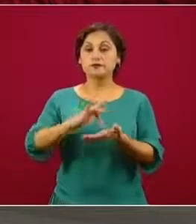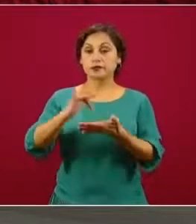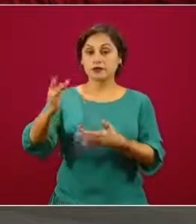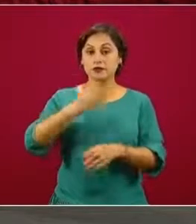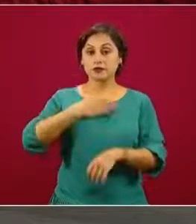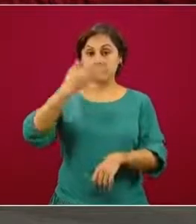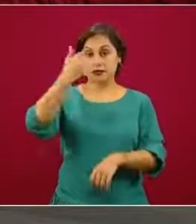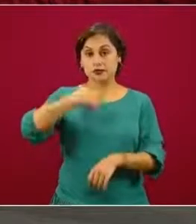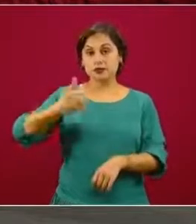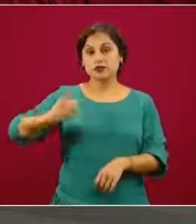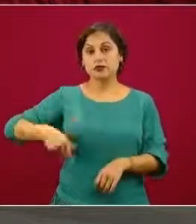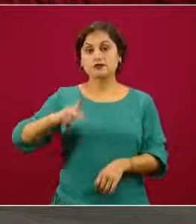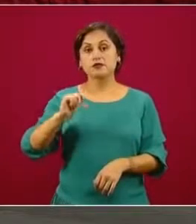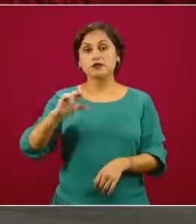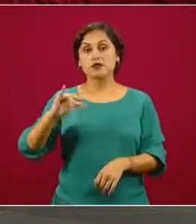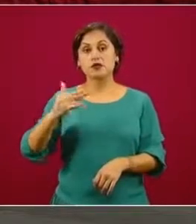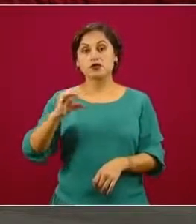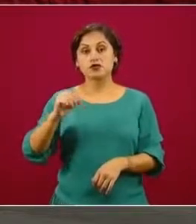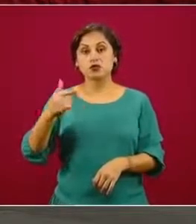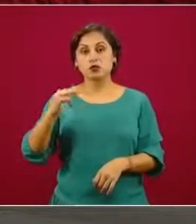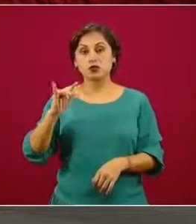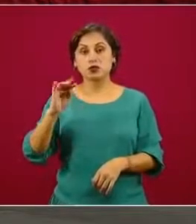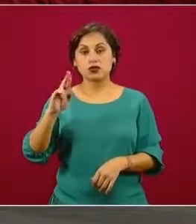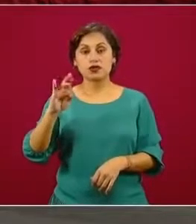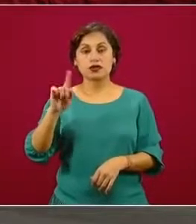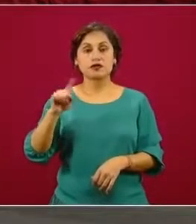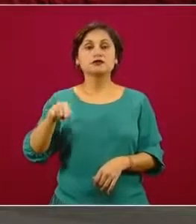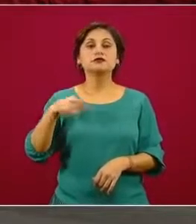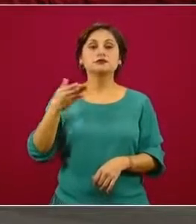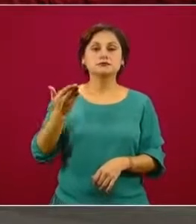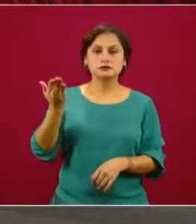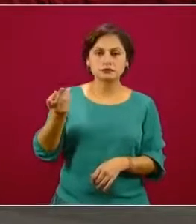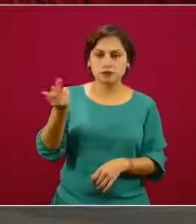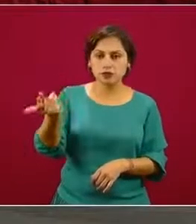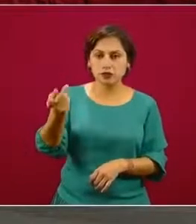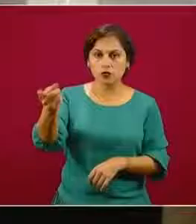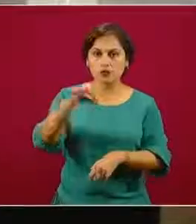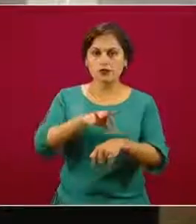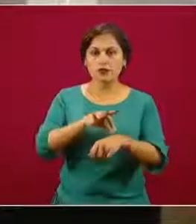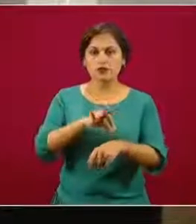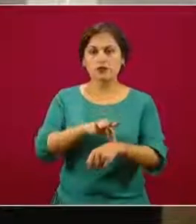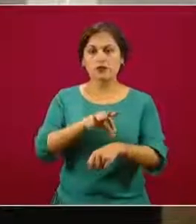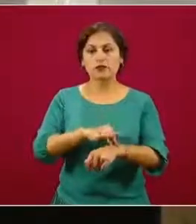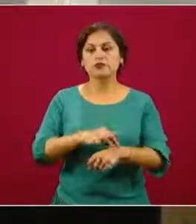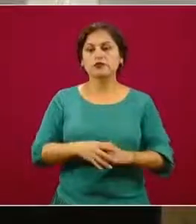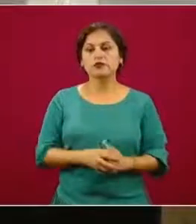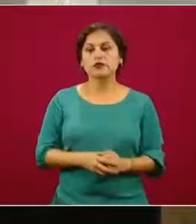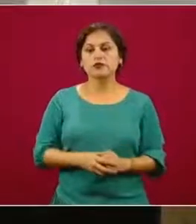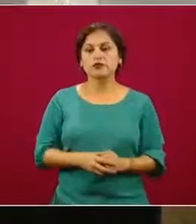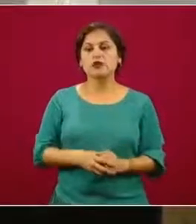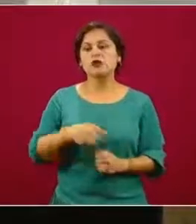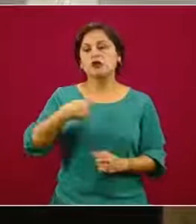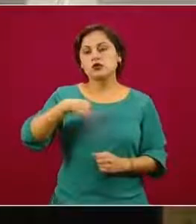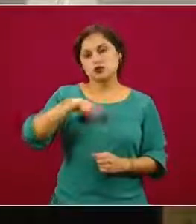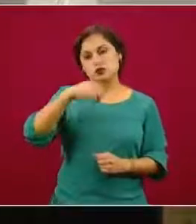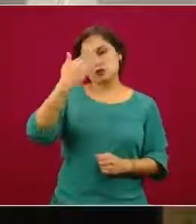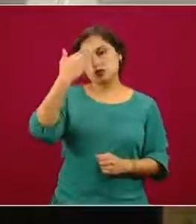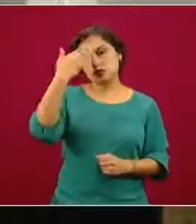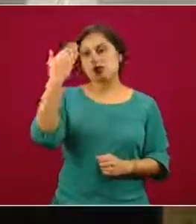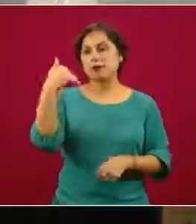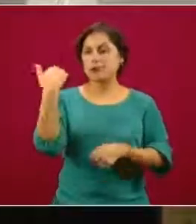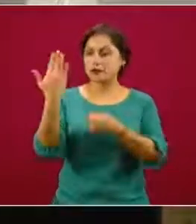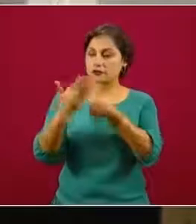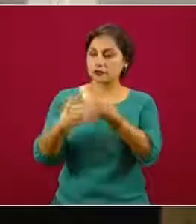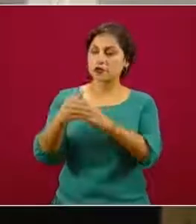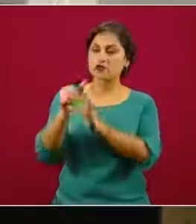Poncho Gutiérrez. La primera pregunta es para el doctor Gatell. Sabemos que el siguiente mes comienza este regreso a la